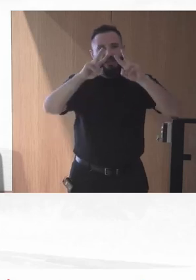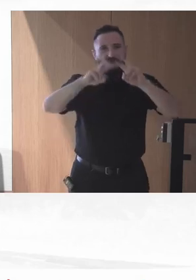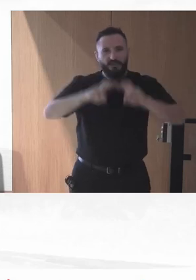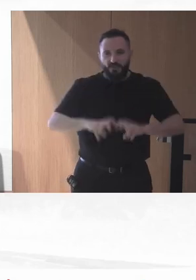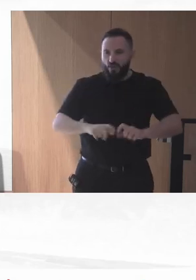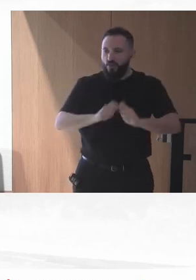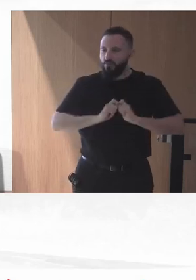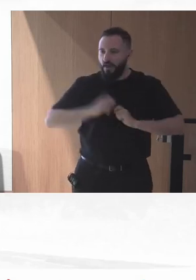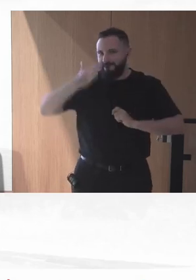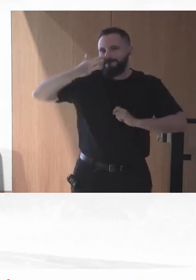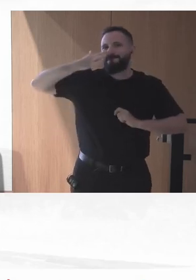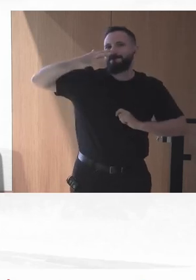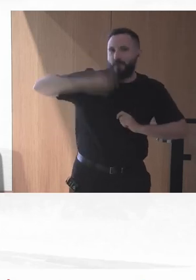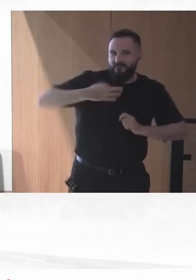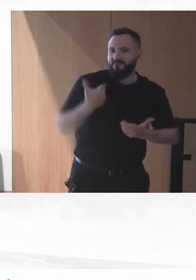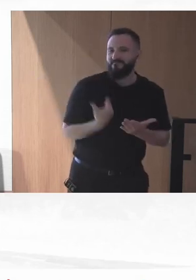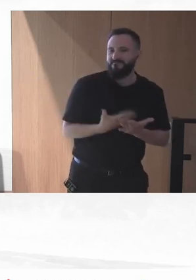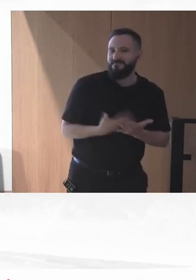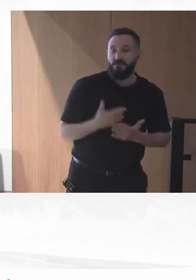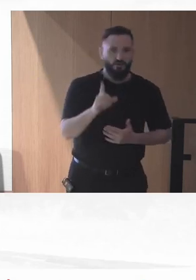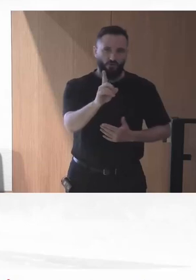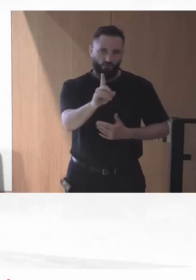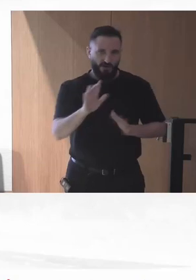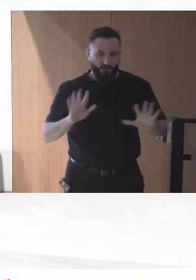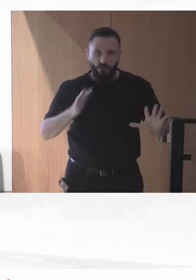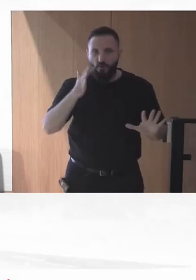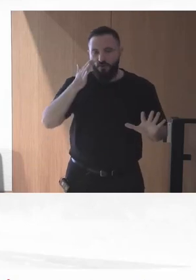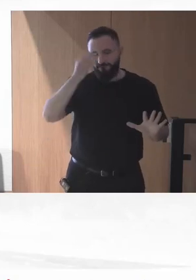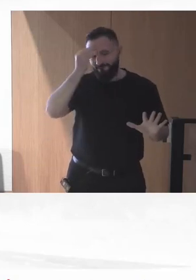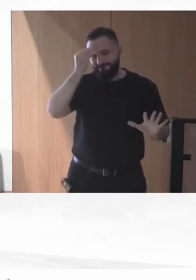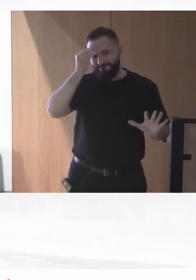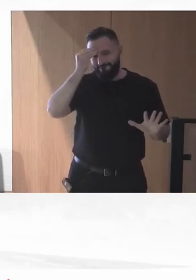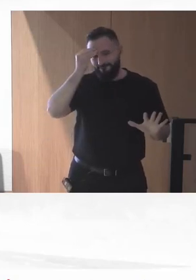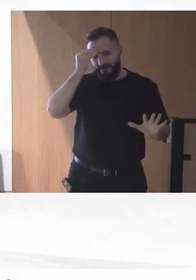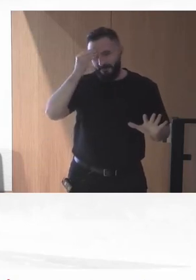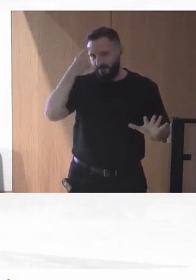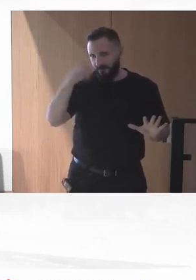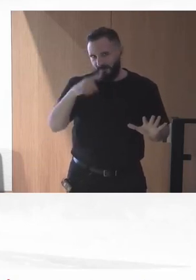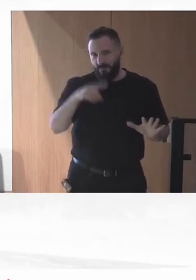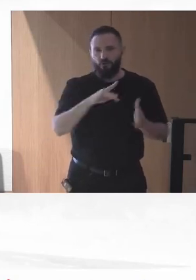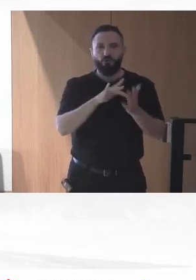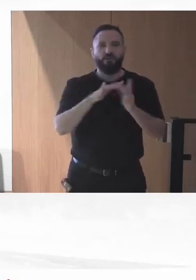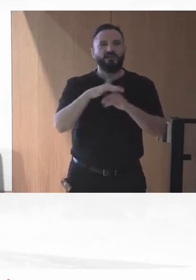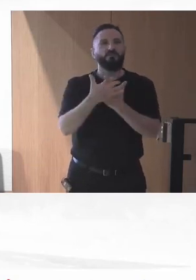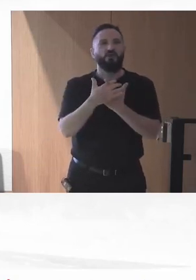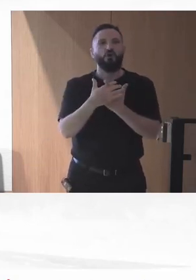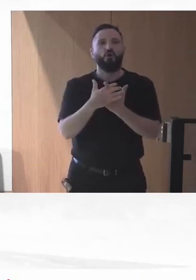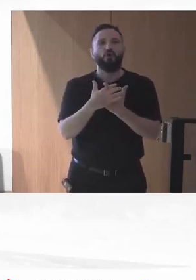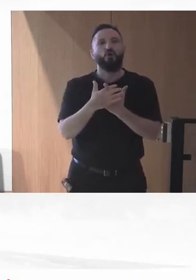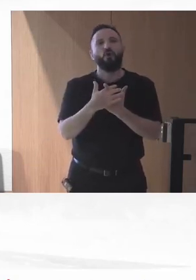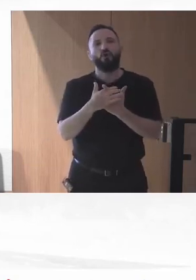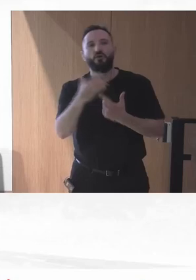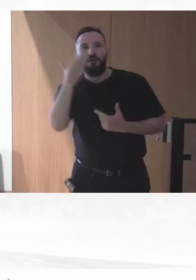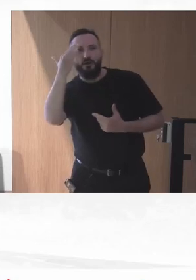confirmado exactamente lo que se esperaba, pero básicamente sabemos de lo que sabemos cuáles son